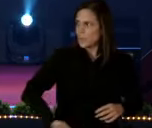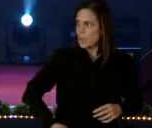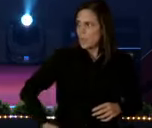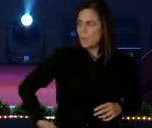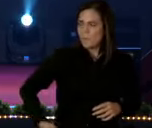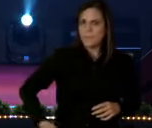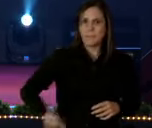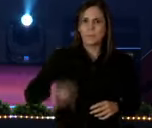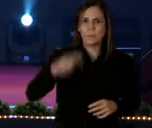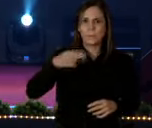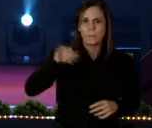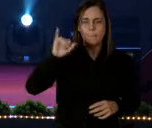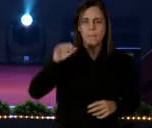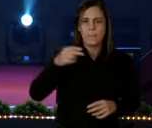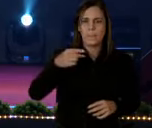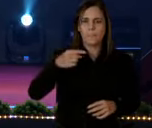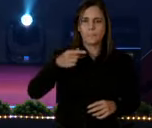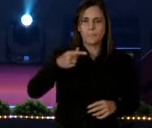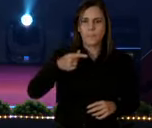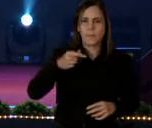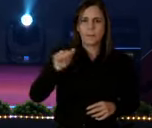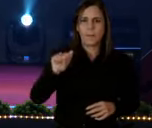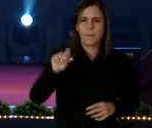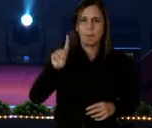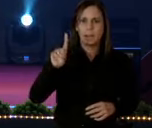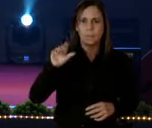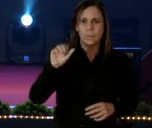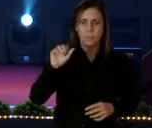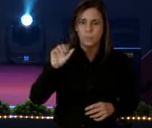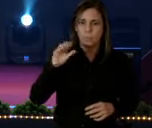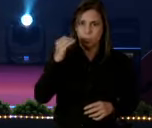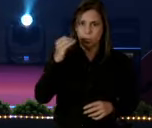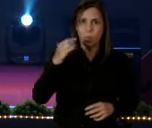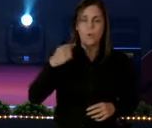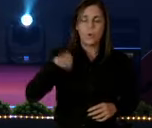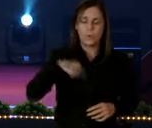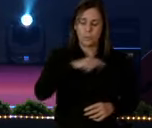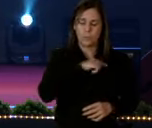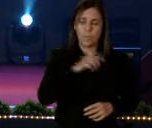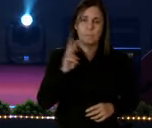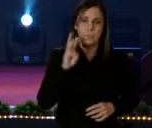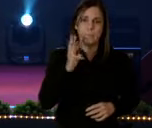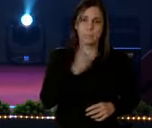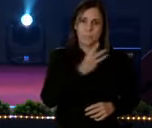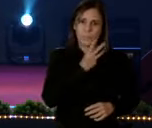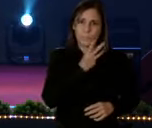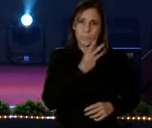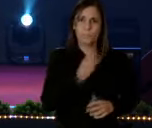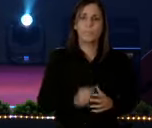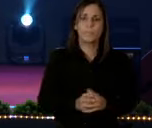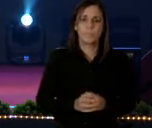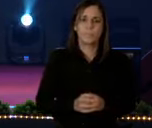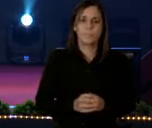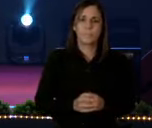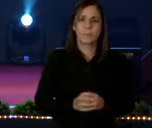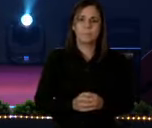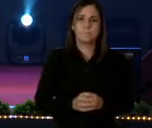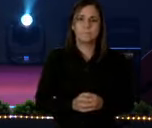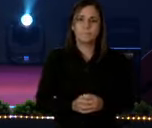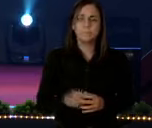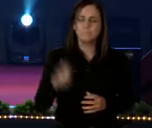vida. Todo este mes hemos estado celebrando el mes de la apreciación pastoral, el cumpleaños de